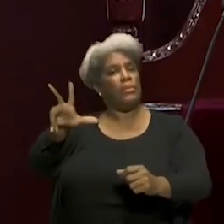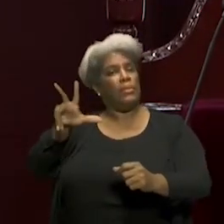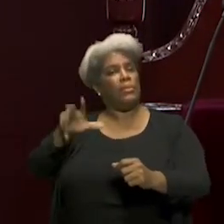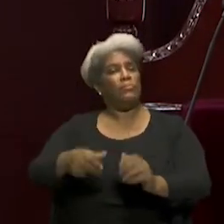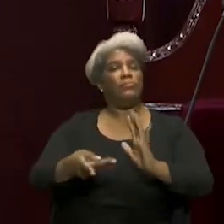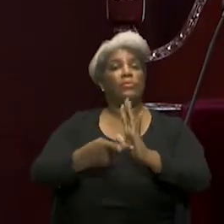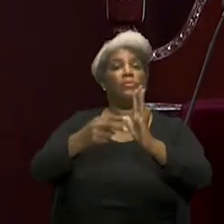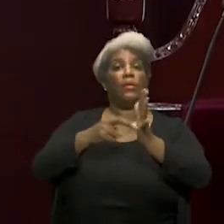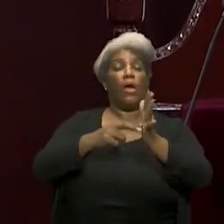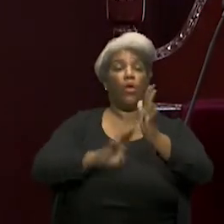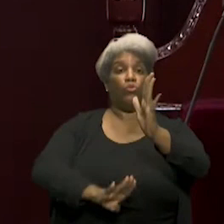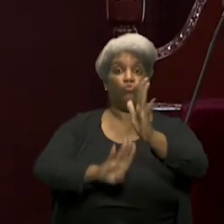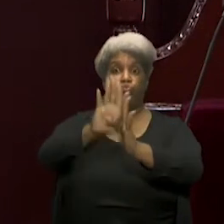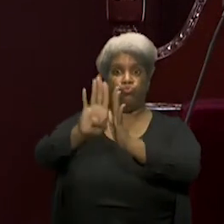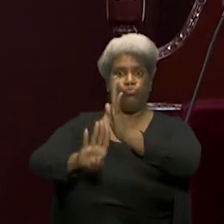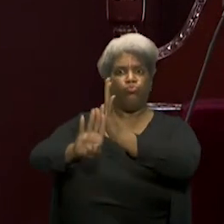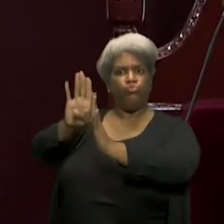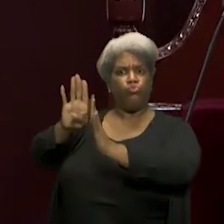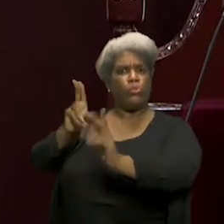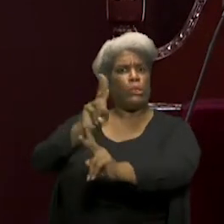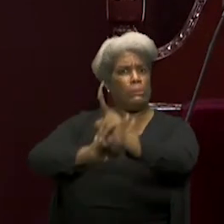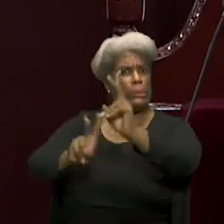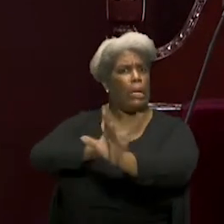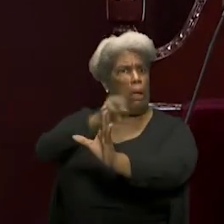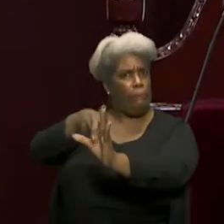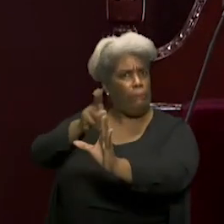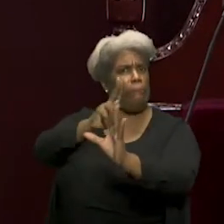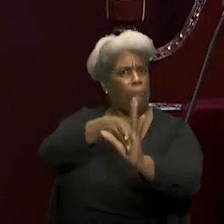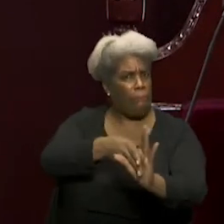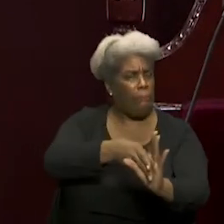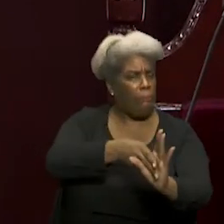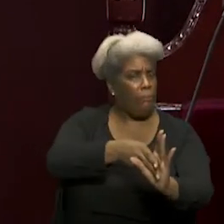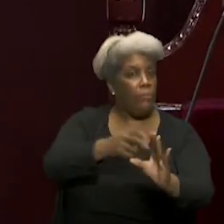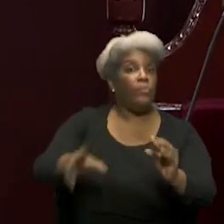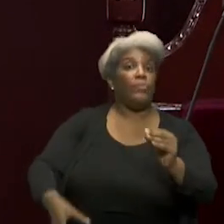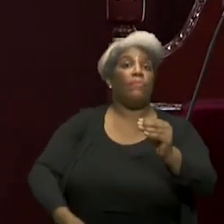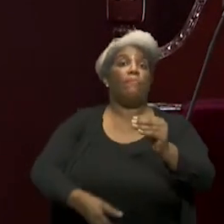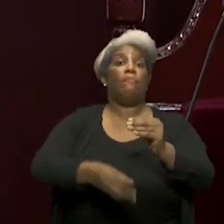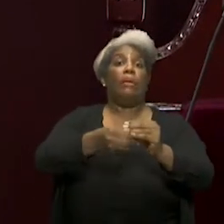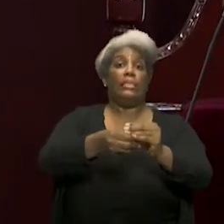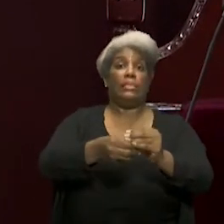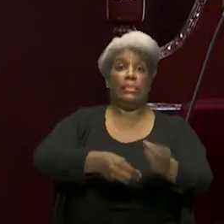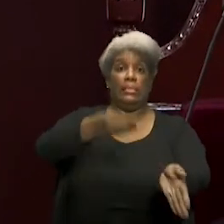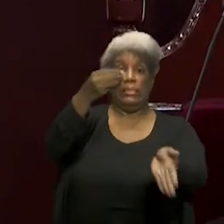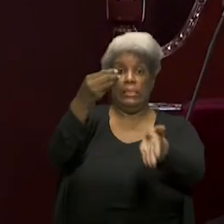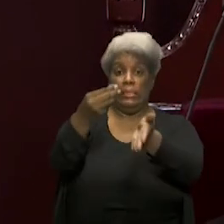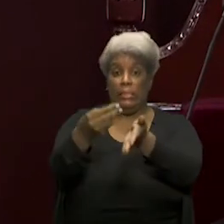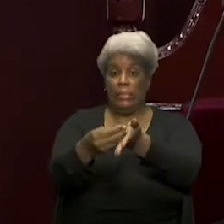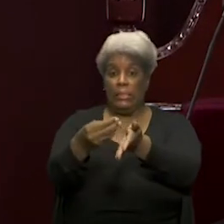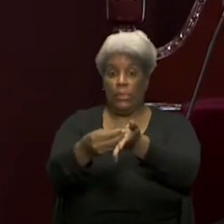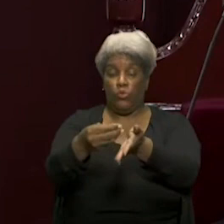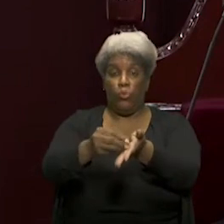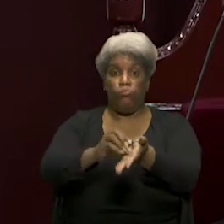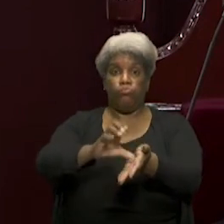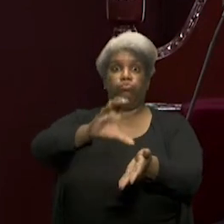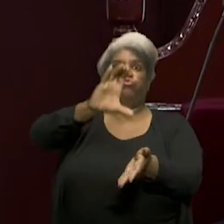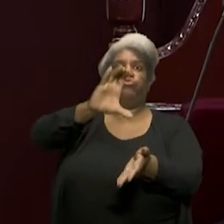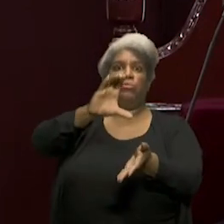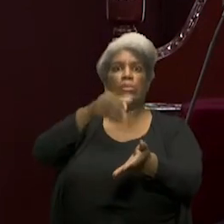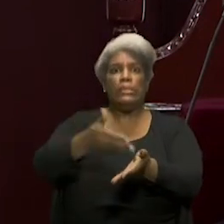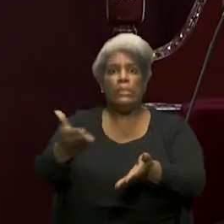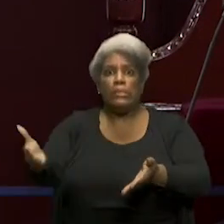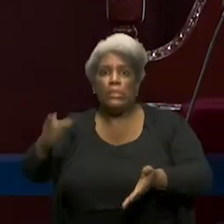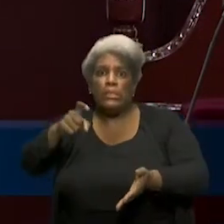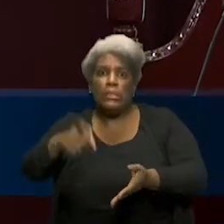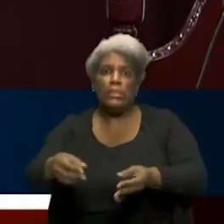privados formales. Dichos aumentos, sumados al control de la inflación, generaron a diciembre del 2023